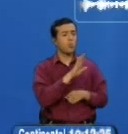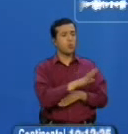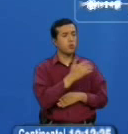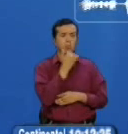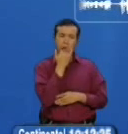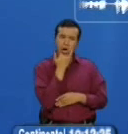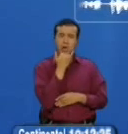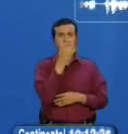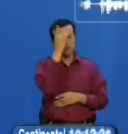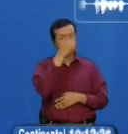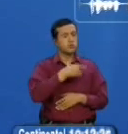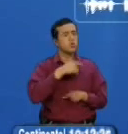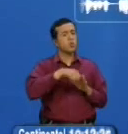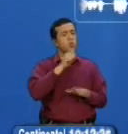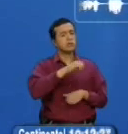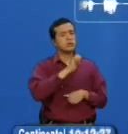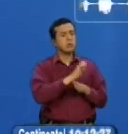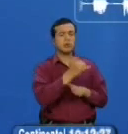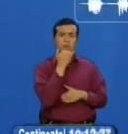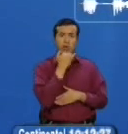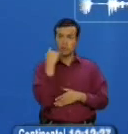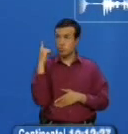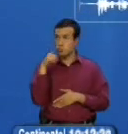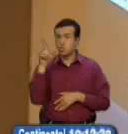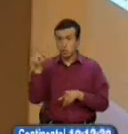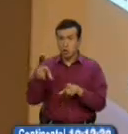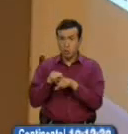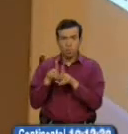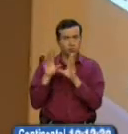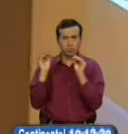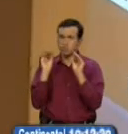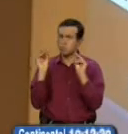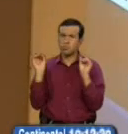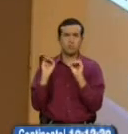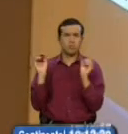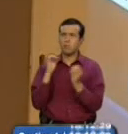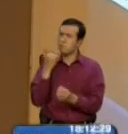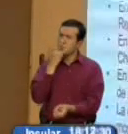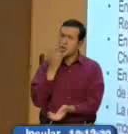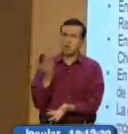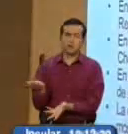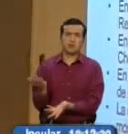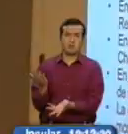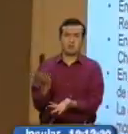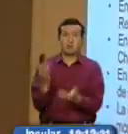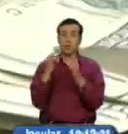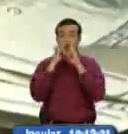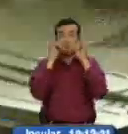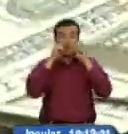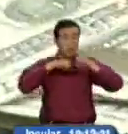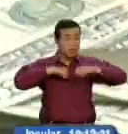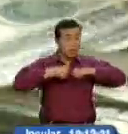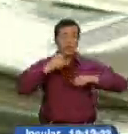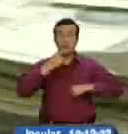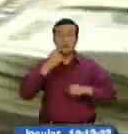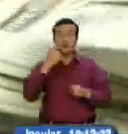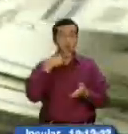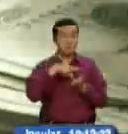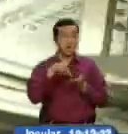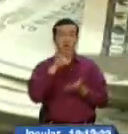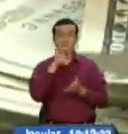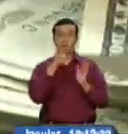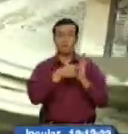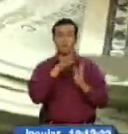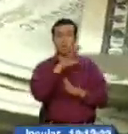fraude, lo cual rechazamos rotundamente porque no es así. A través del juicio denominado RICO, Chevron se niega a pagar 9.500